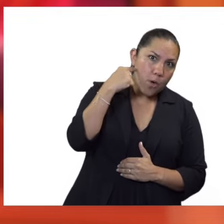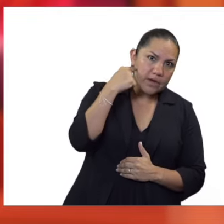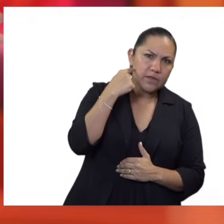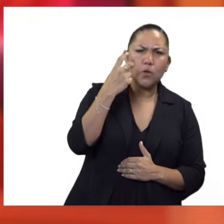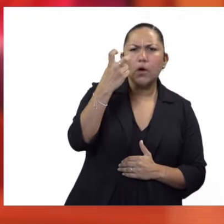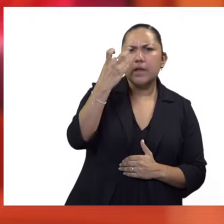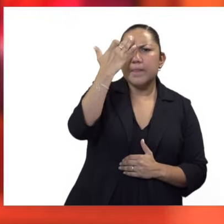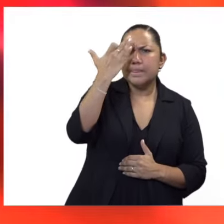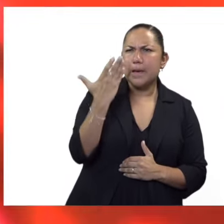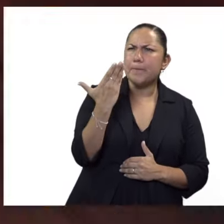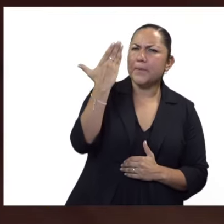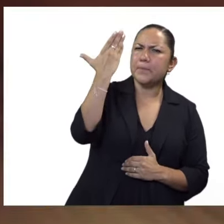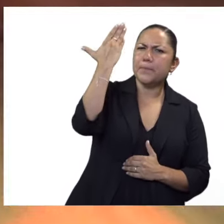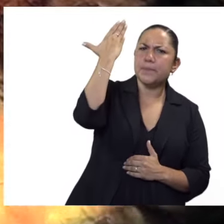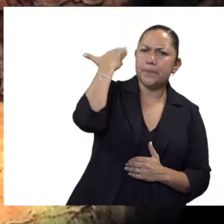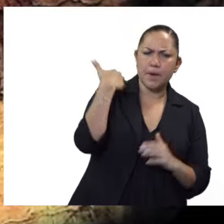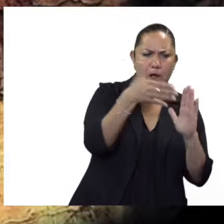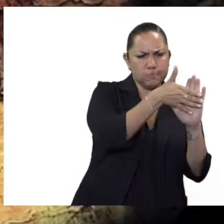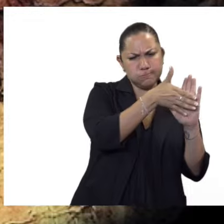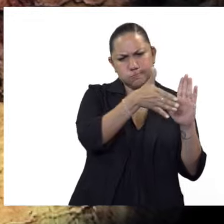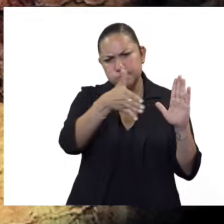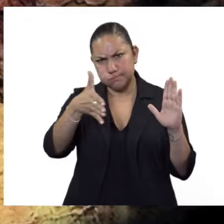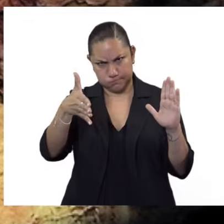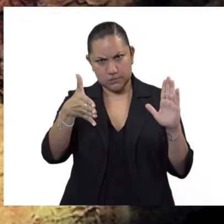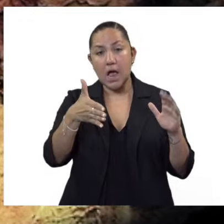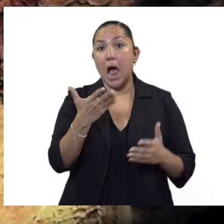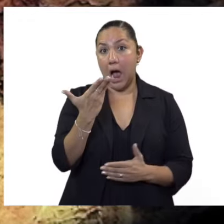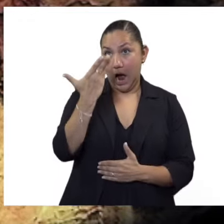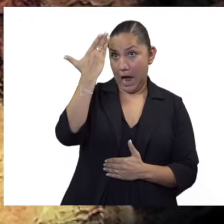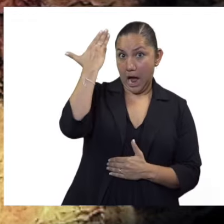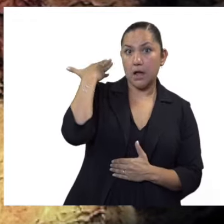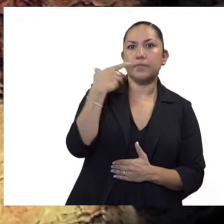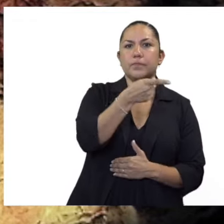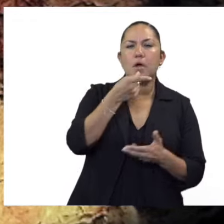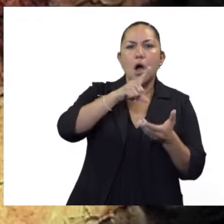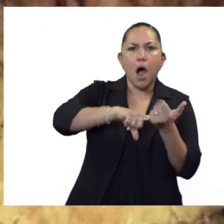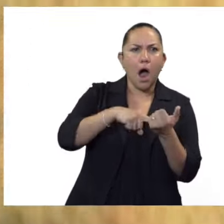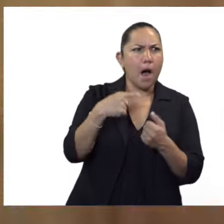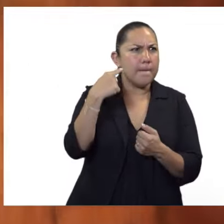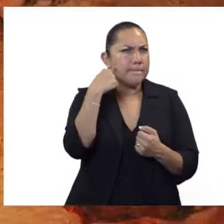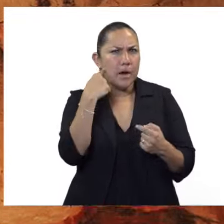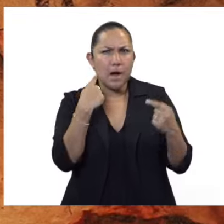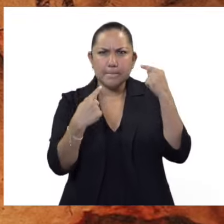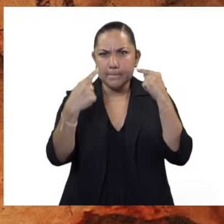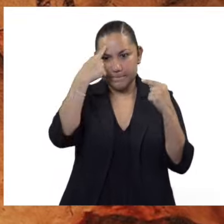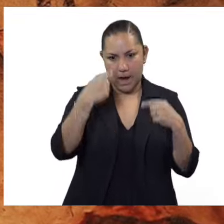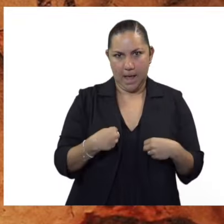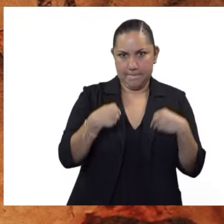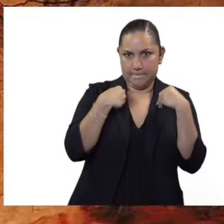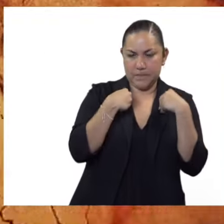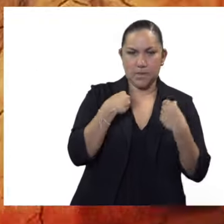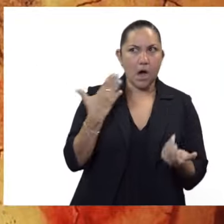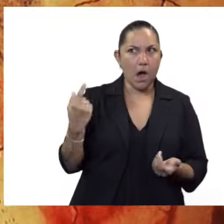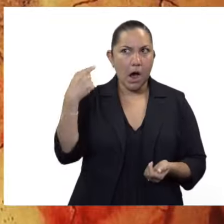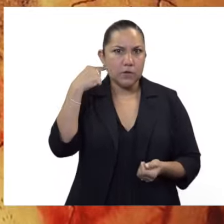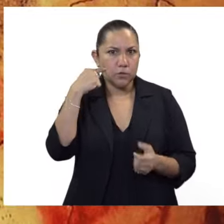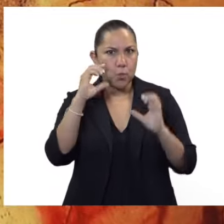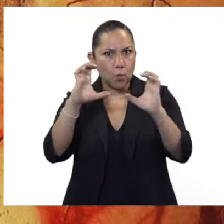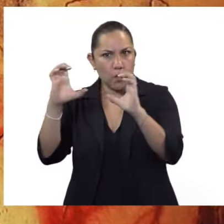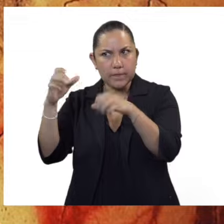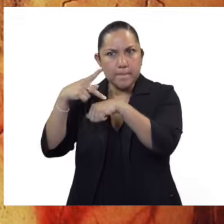un origen milenario en un principio surgió como forma de supervivencia y solo identificaba los sonidos que alertaban el